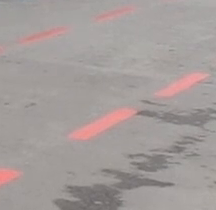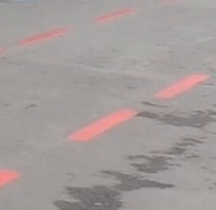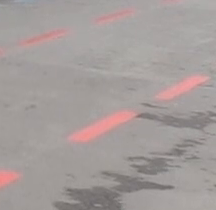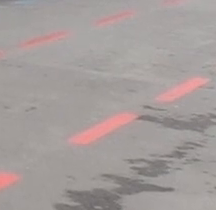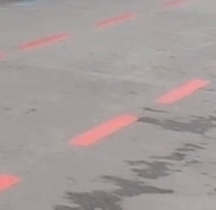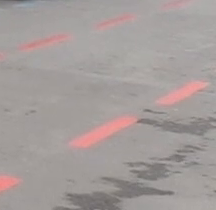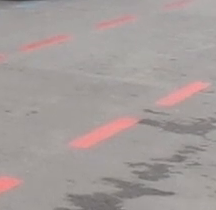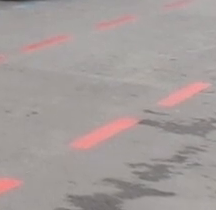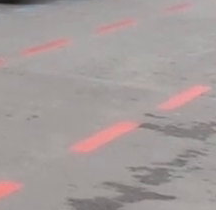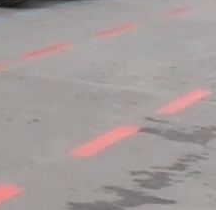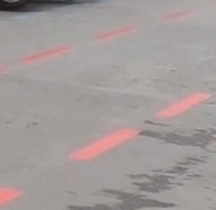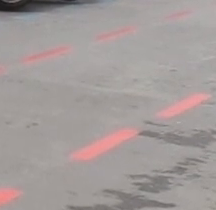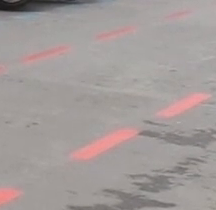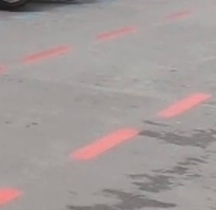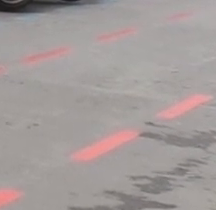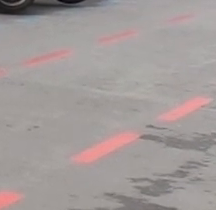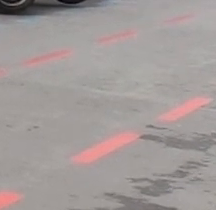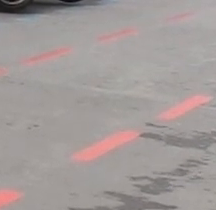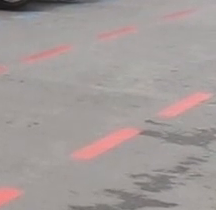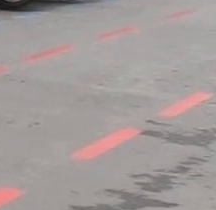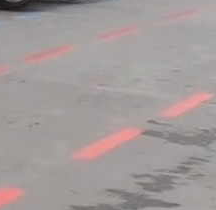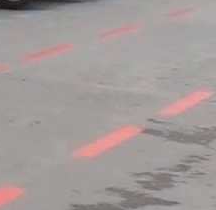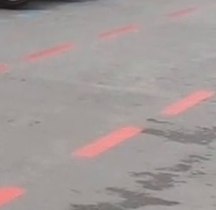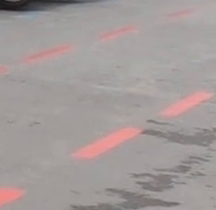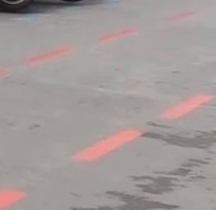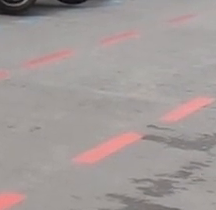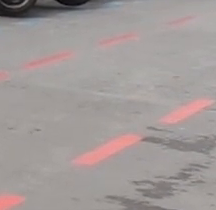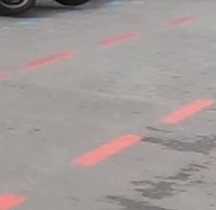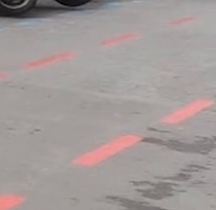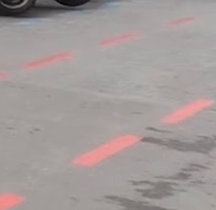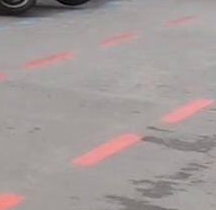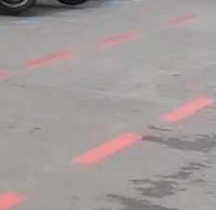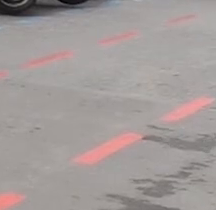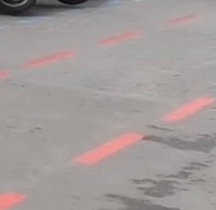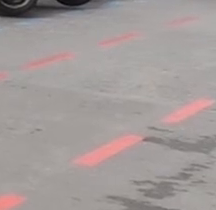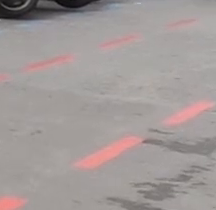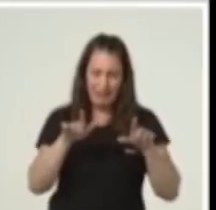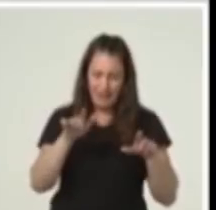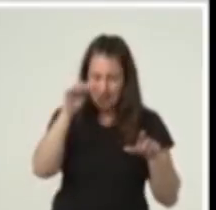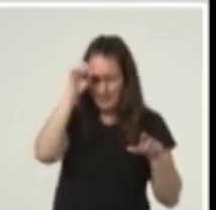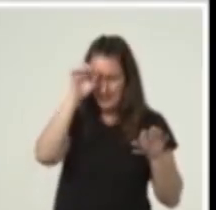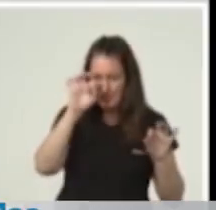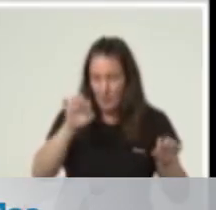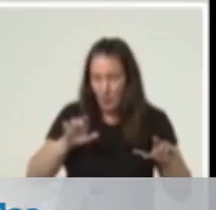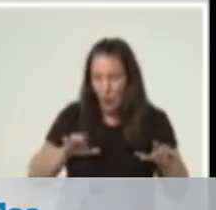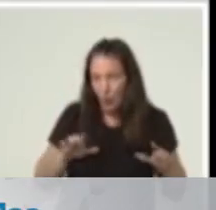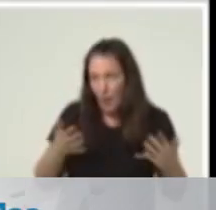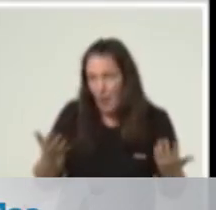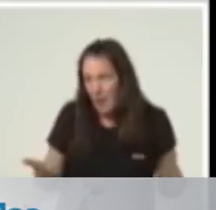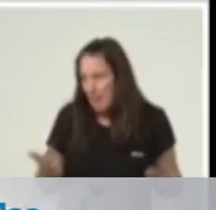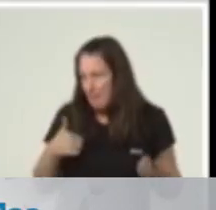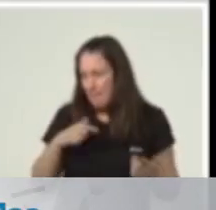médico es que pueda entender a sus pacientes es decir que hable valenciano Esto es lo que dijo el pasado viernes Mire yo